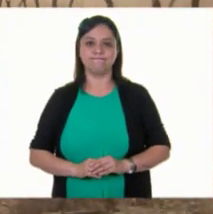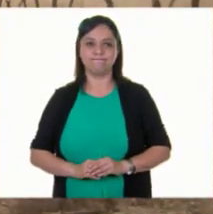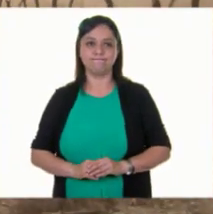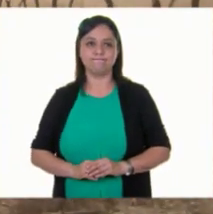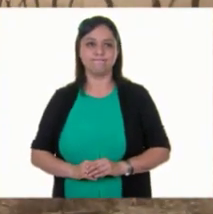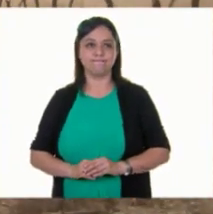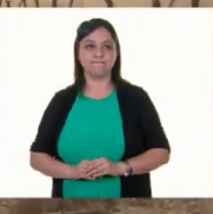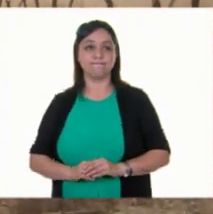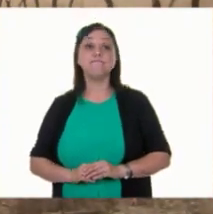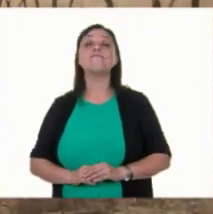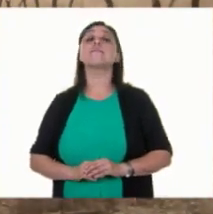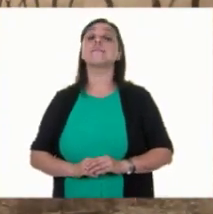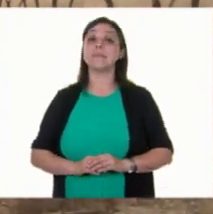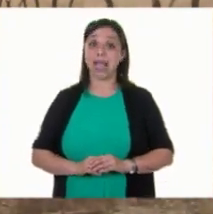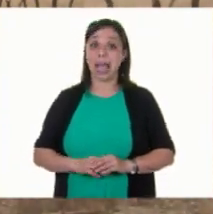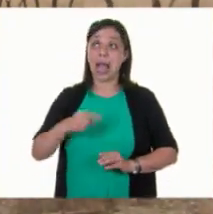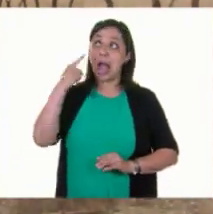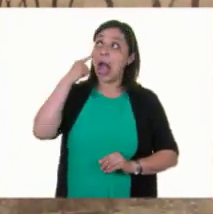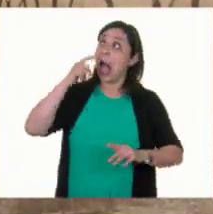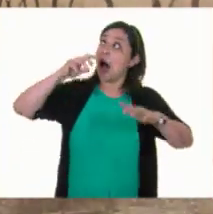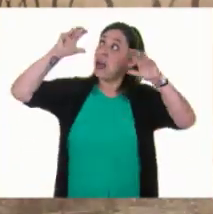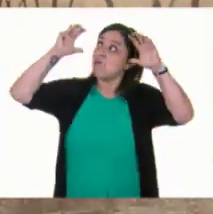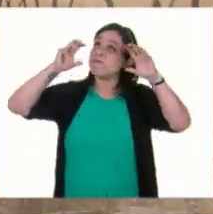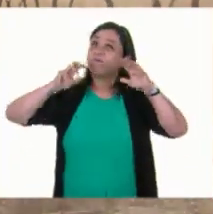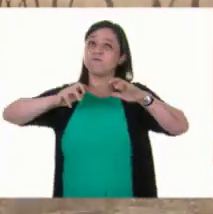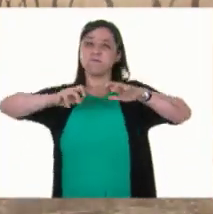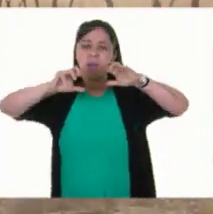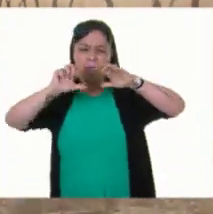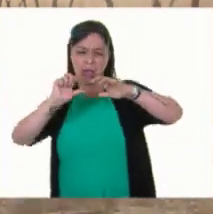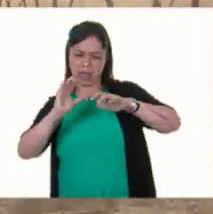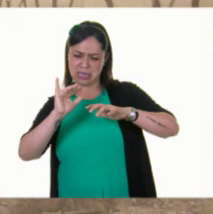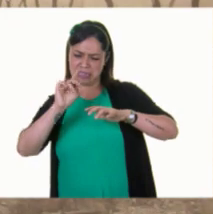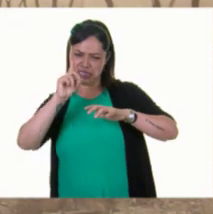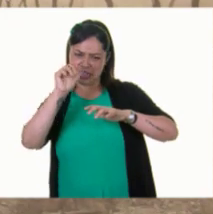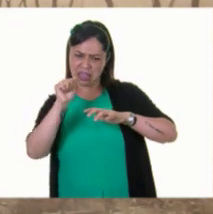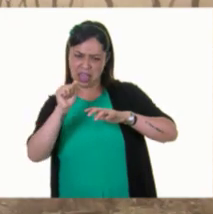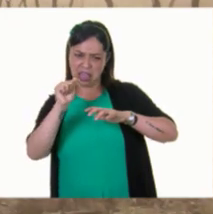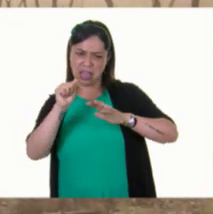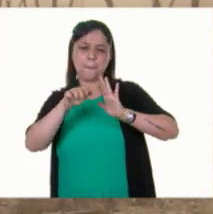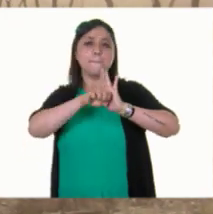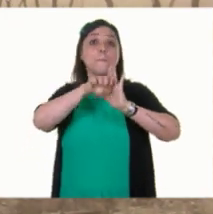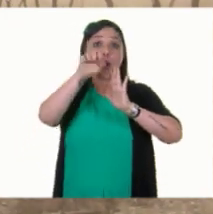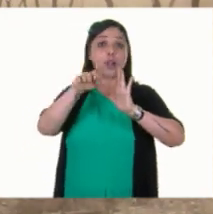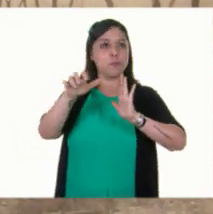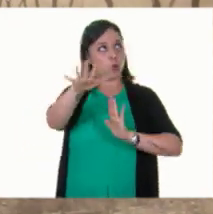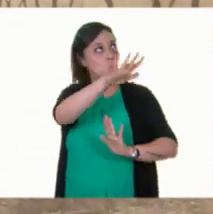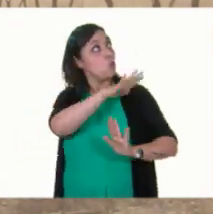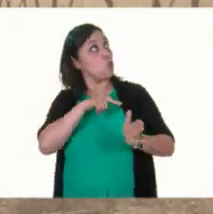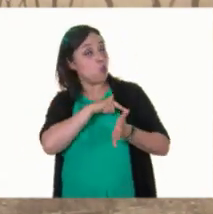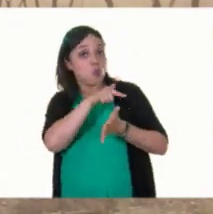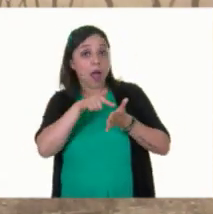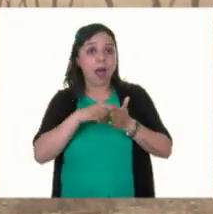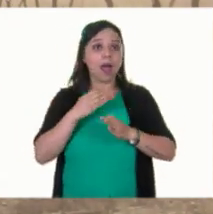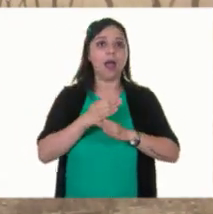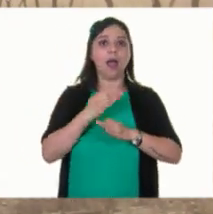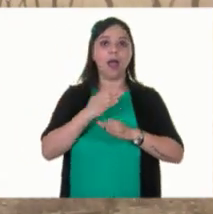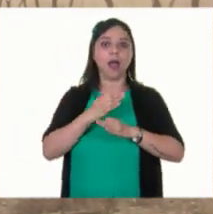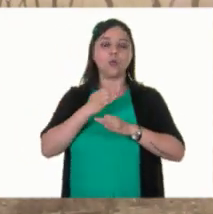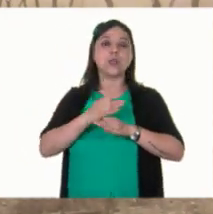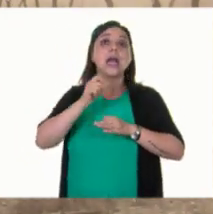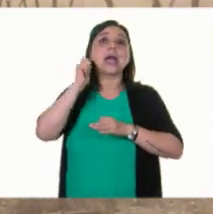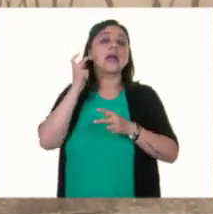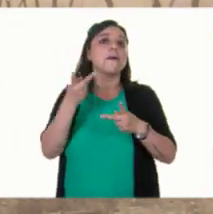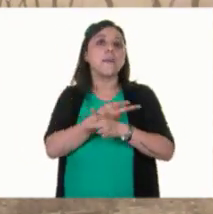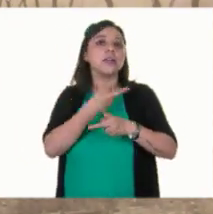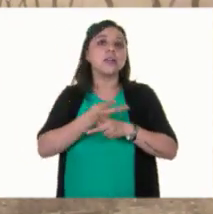¿Ya viste? Bueno, la lluvia ácida, como la que afectó el lugar en el que ahora estamos, es un tipo de